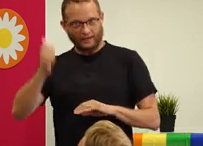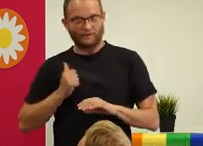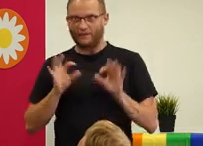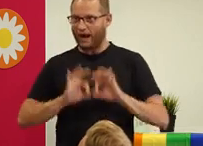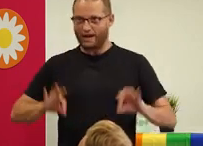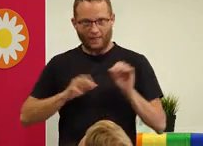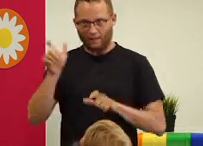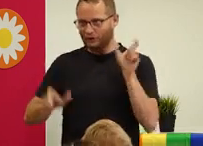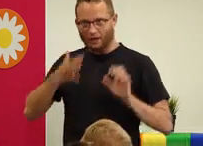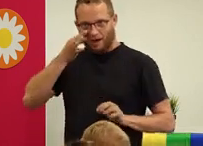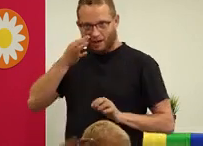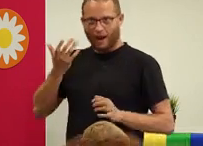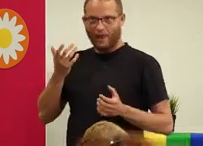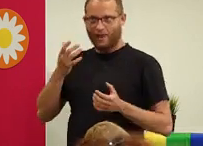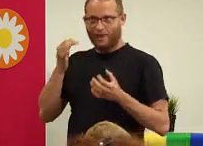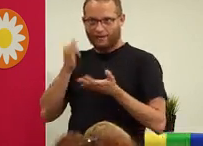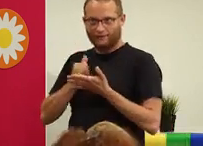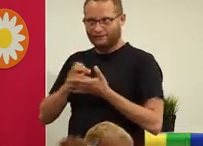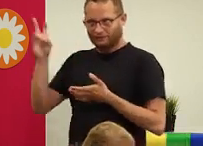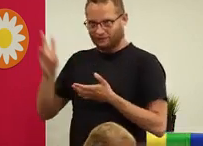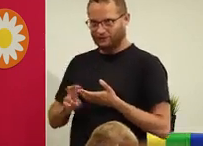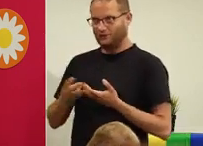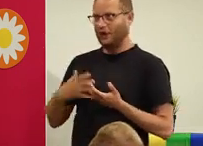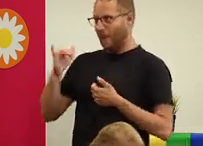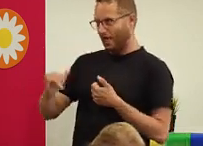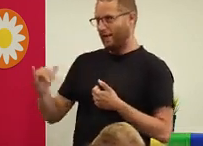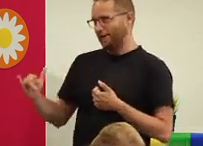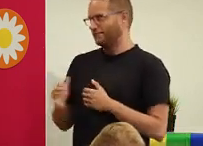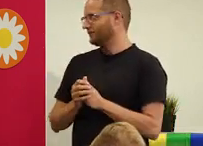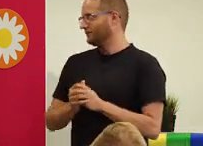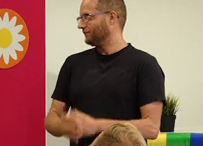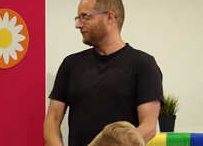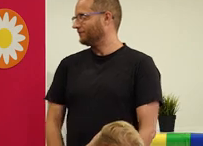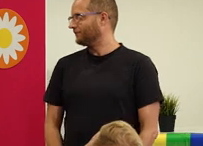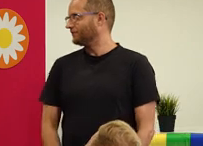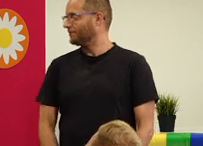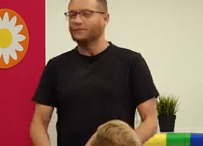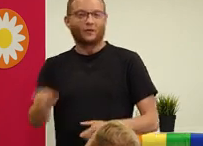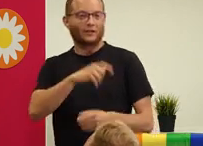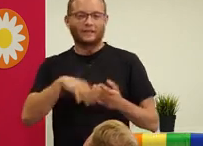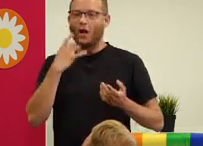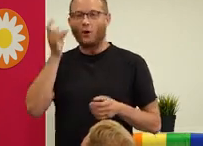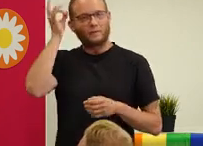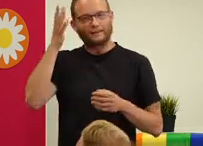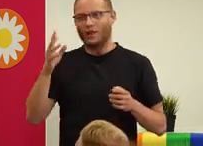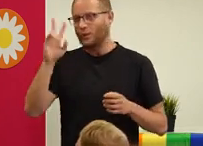artificial, son personas reales de carne y hueso. Existen, no son una invención, o sea que eso igual es